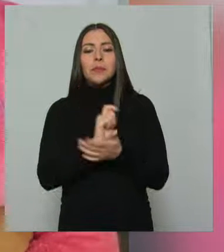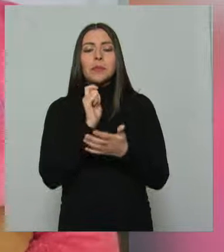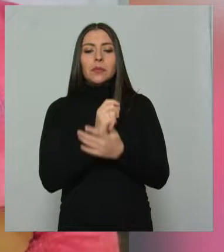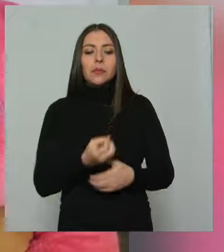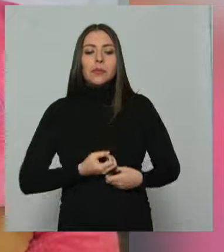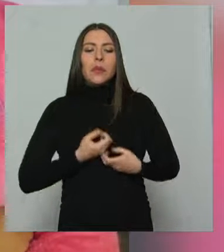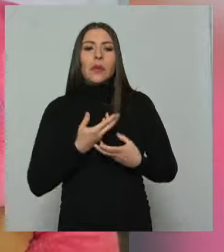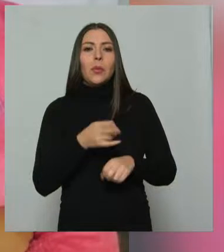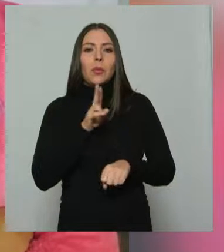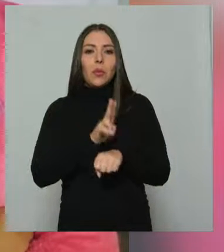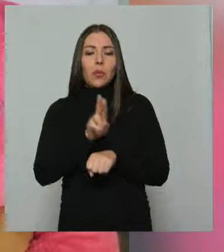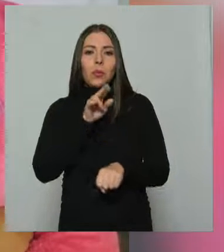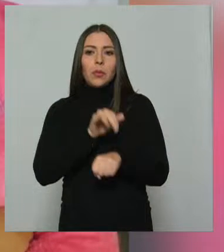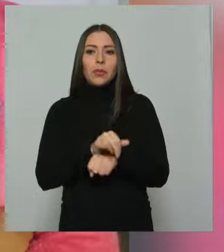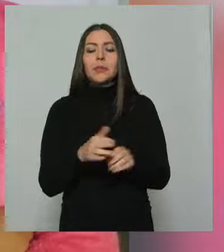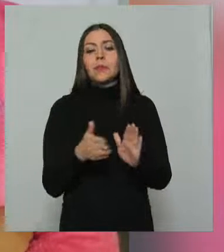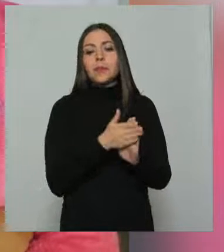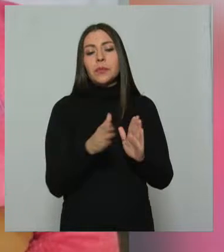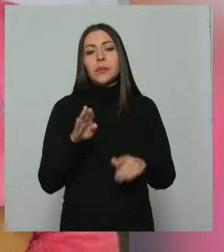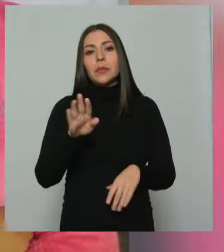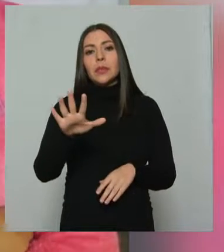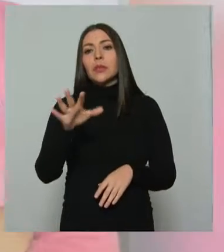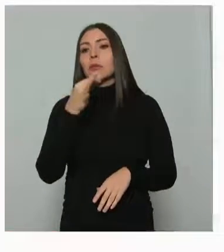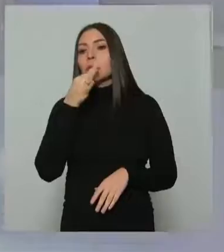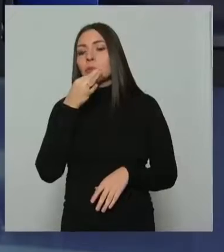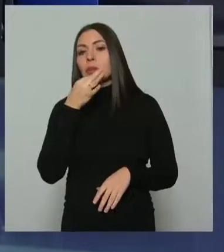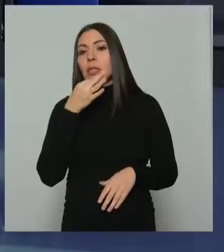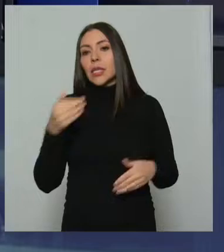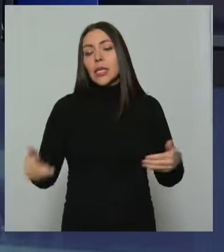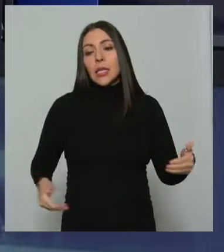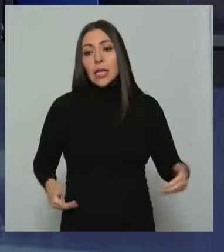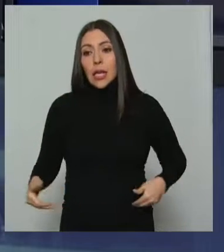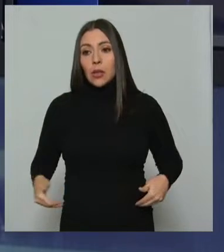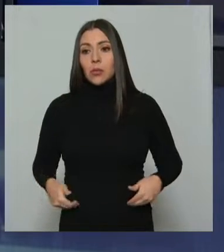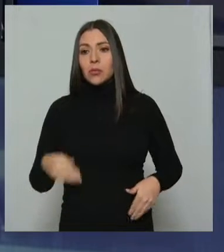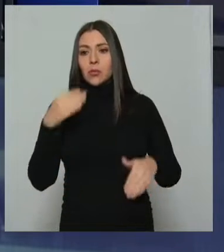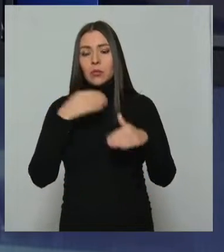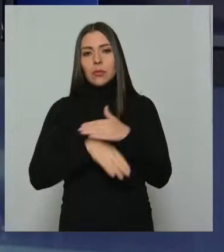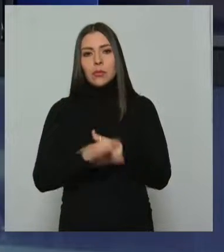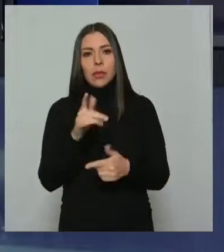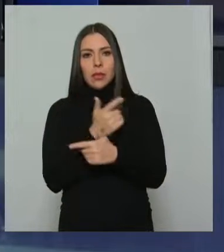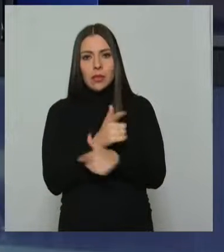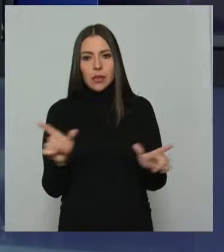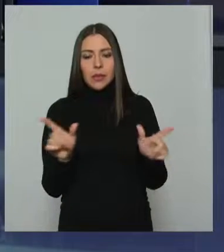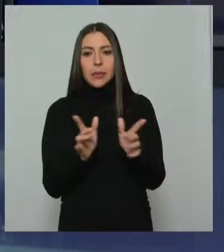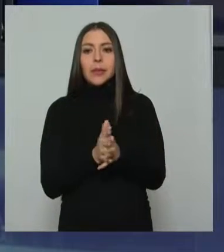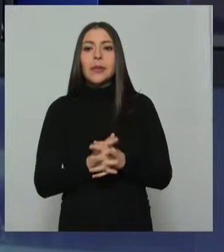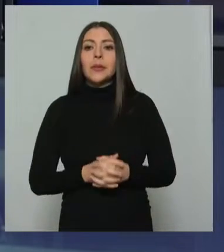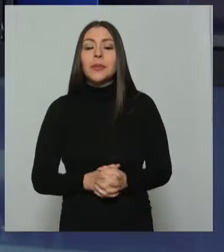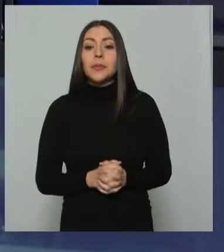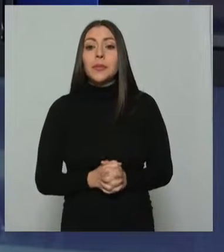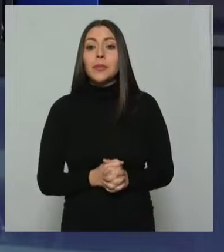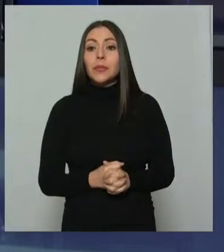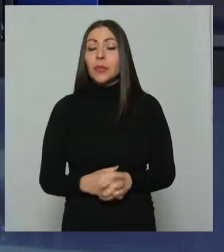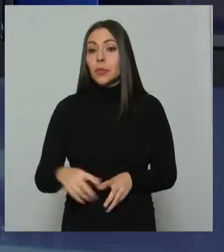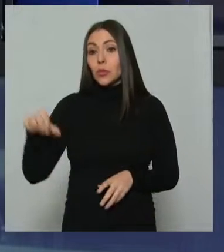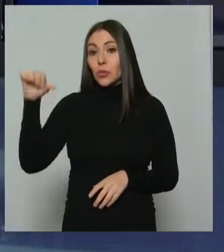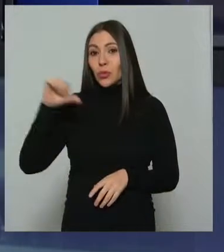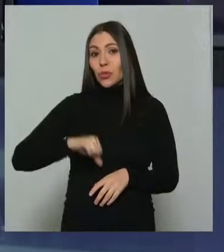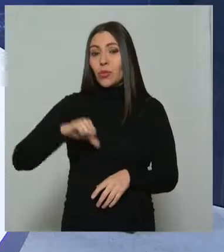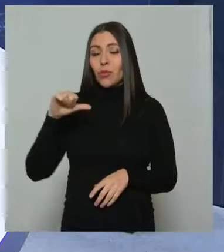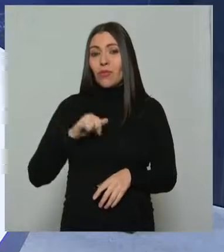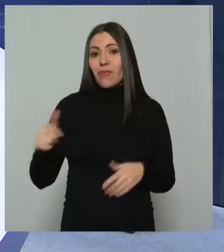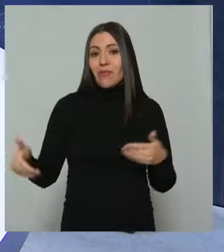45 minutos de teatro, entrada libre, y hoy mismo, pero en el Teatro Orientación,